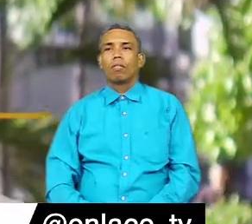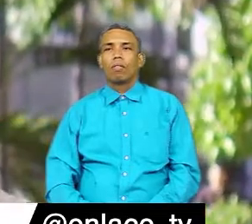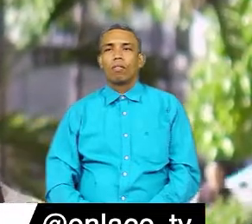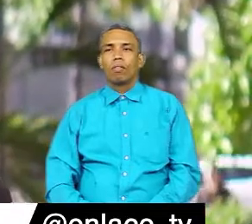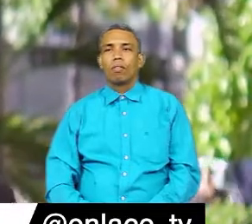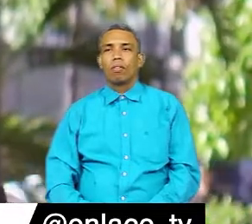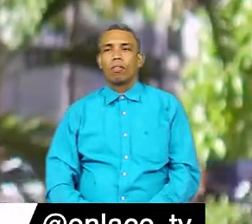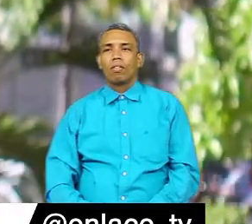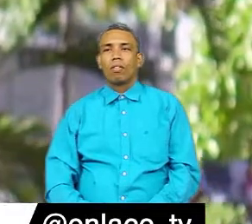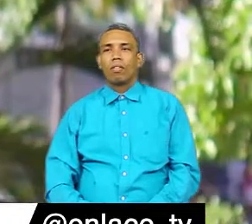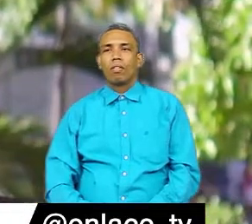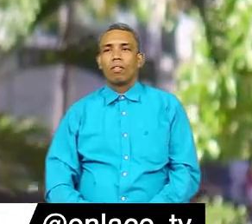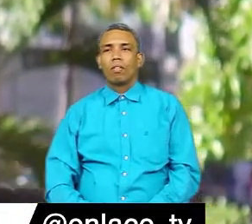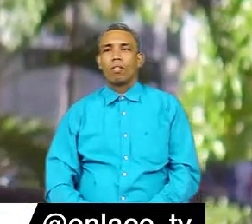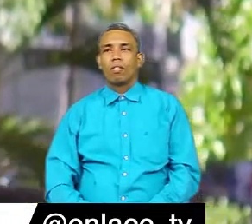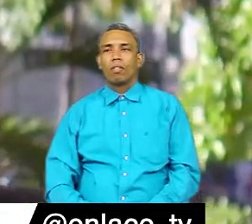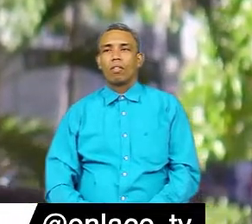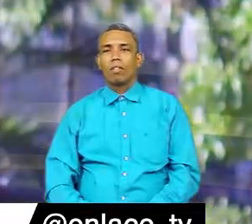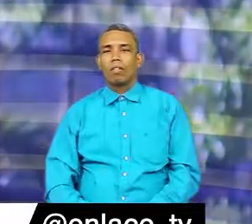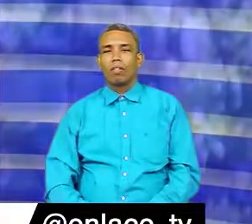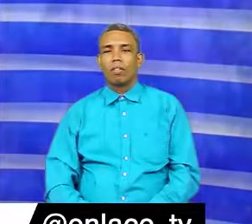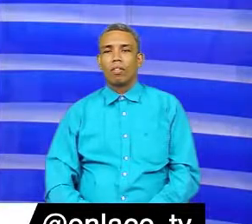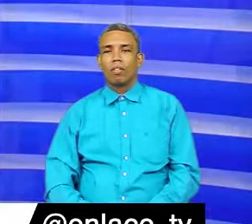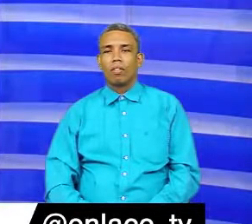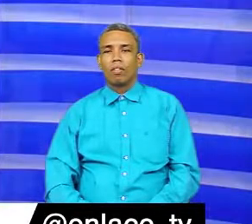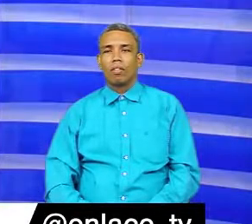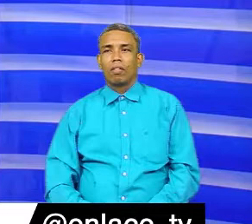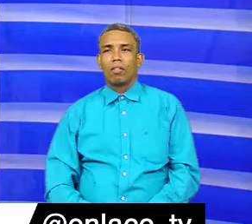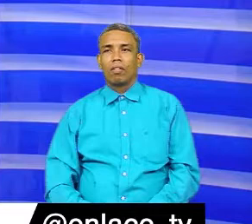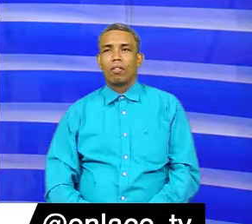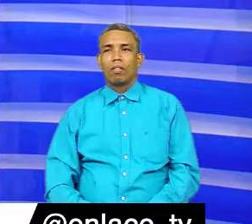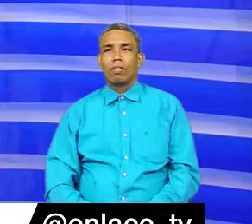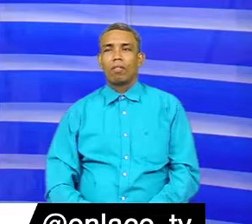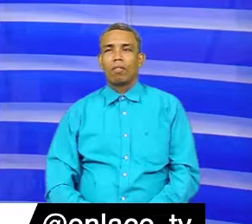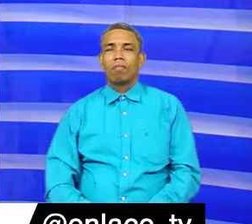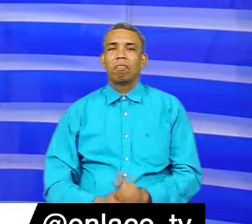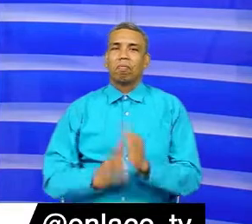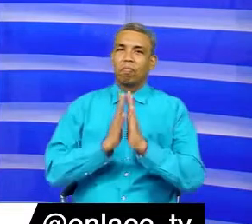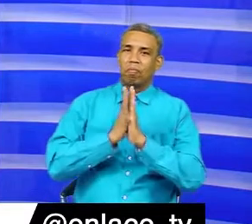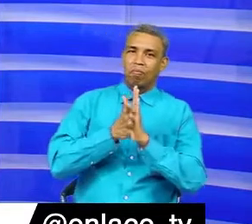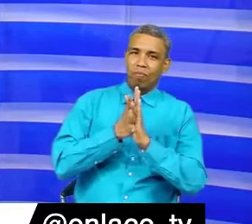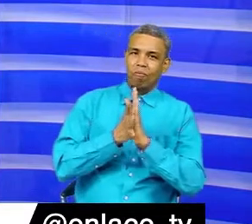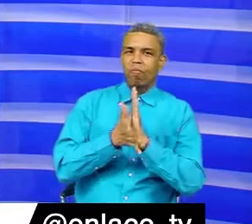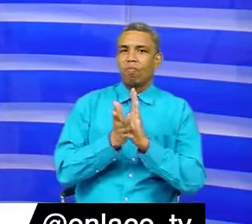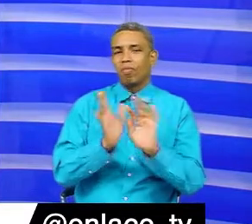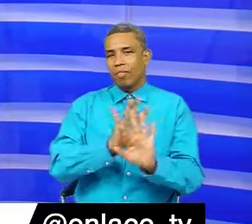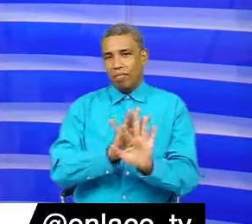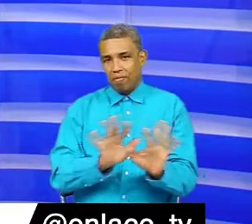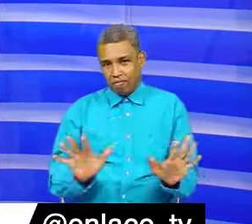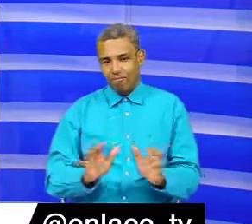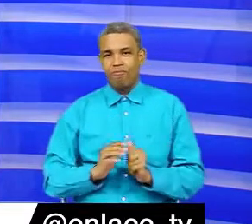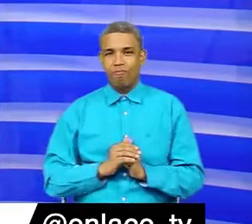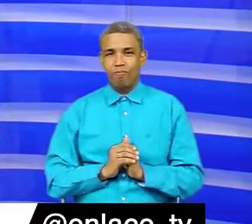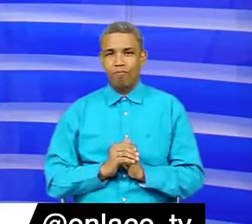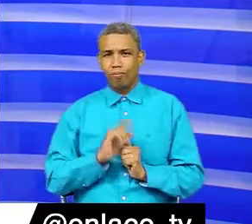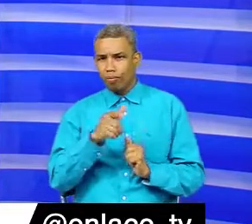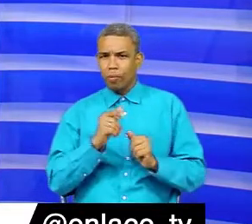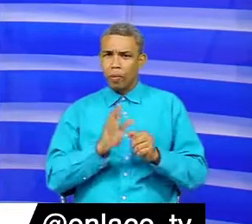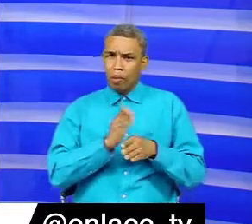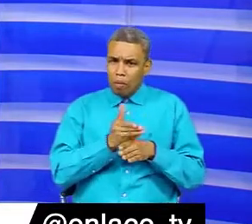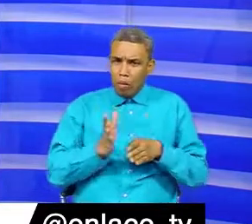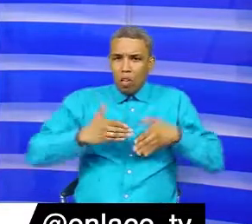zafir. Hechiceros y chiquitos. Y hasta aquí la buena información de cultura y entretenimiento en La Mira. Que pasen una feliz